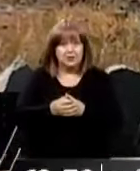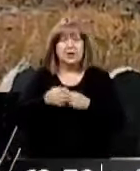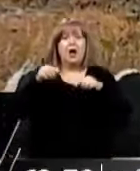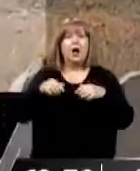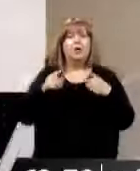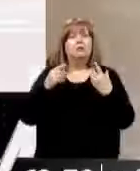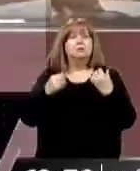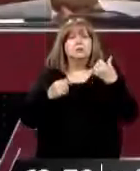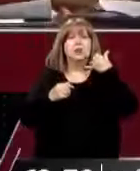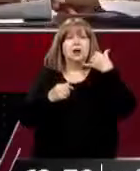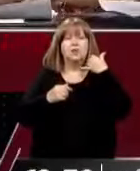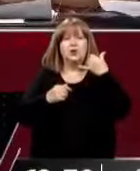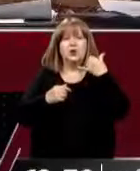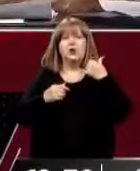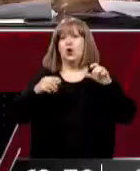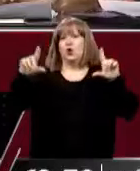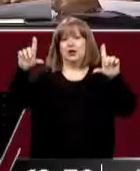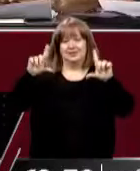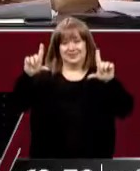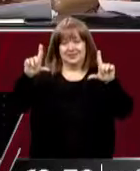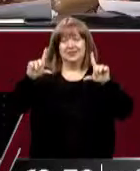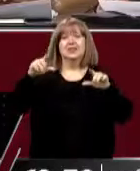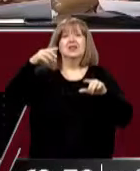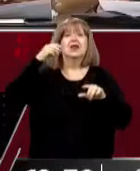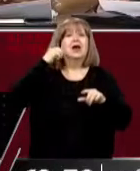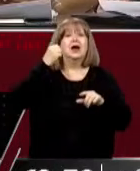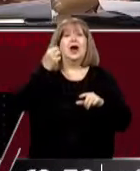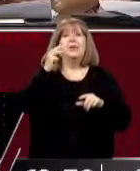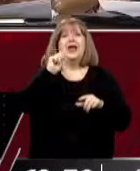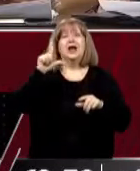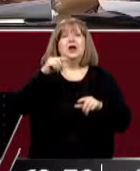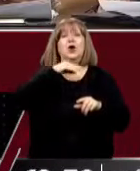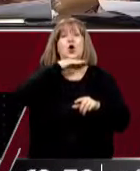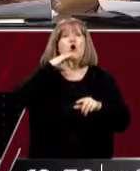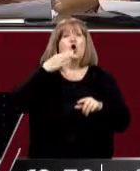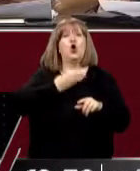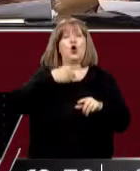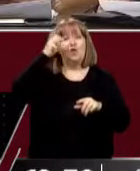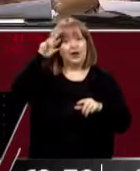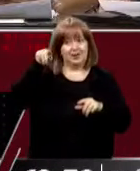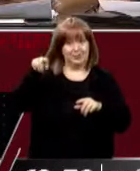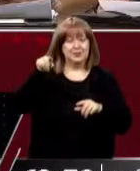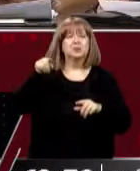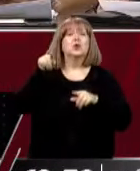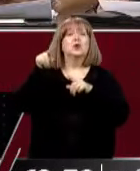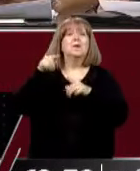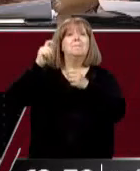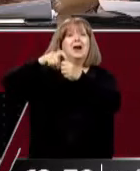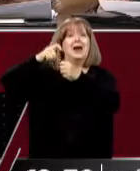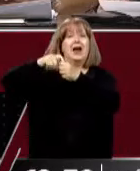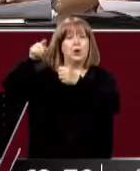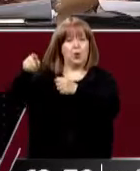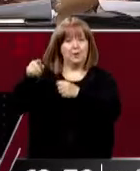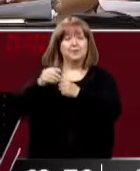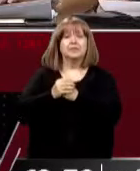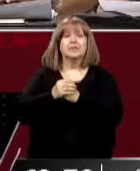conectados con Gabriel Joffre, quien es miembro de la comunidad mapuche en el departamento de Malargüe. Gabriel, ¿cómo estás? Pablo